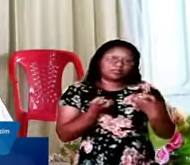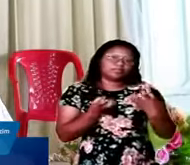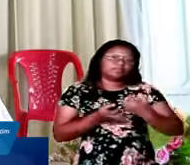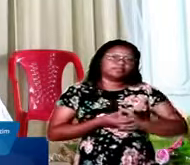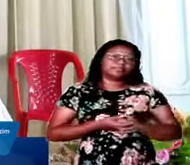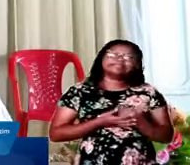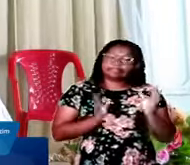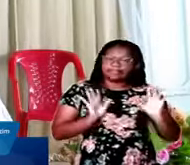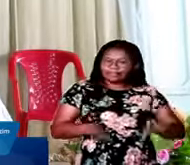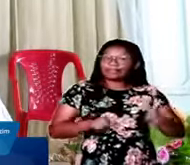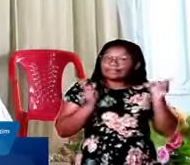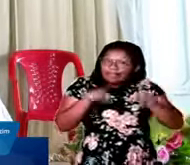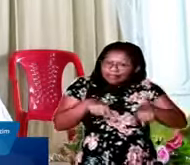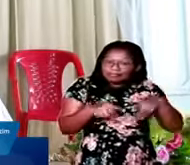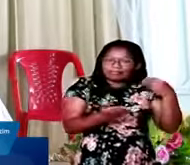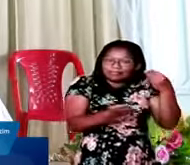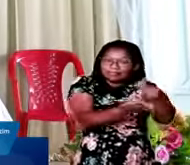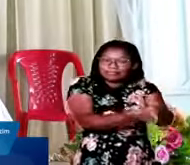Pues pague.